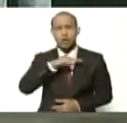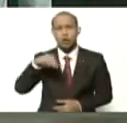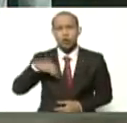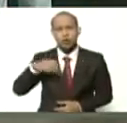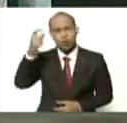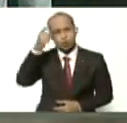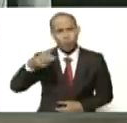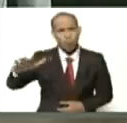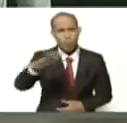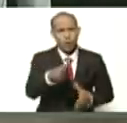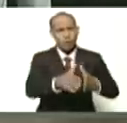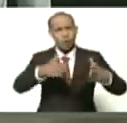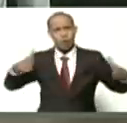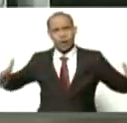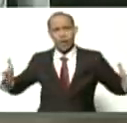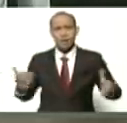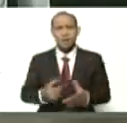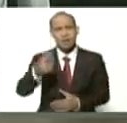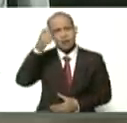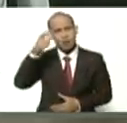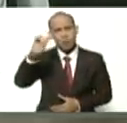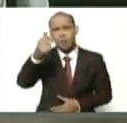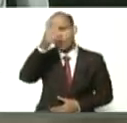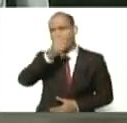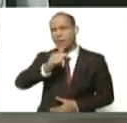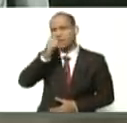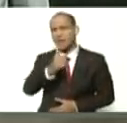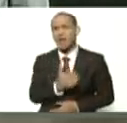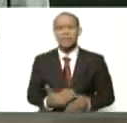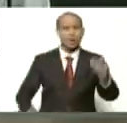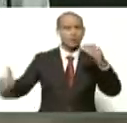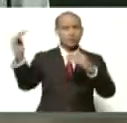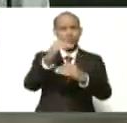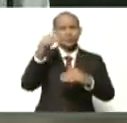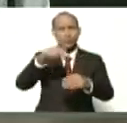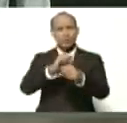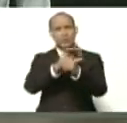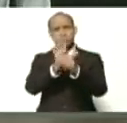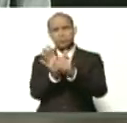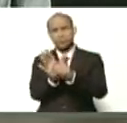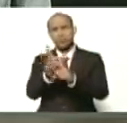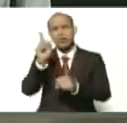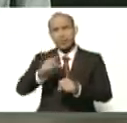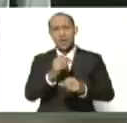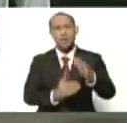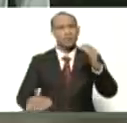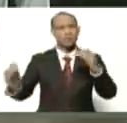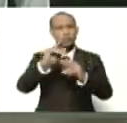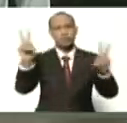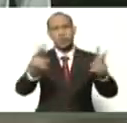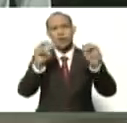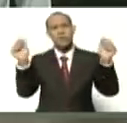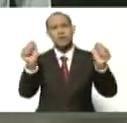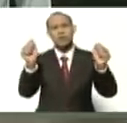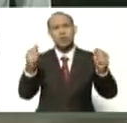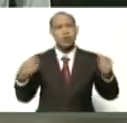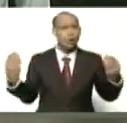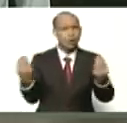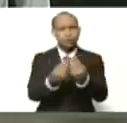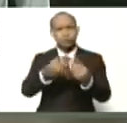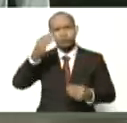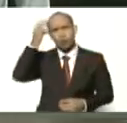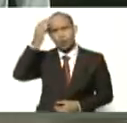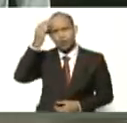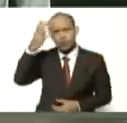un pueblo grande un pueblo que resiste y vence y esta pandemia tenemos que vencerla como usted ha dicho con mucha conciencia